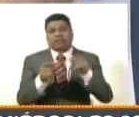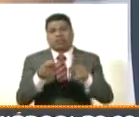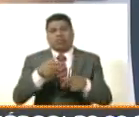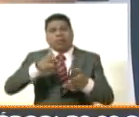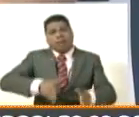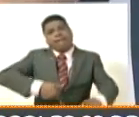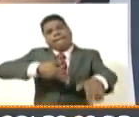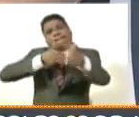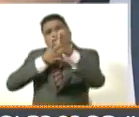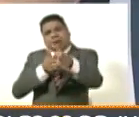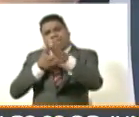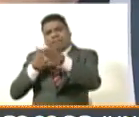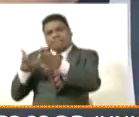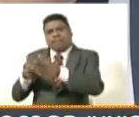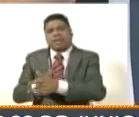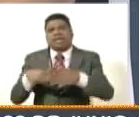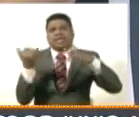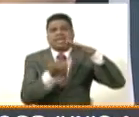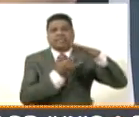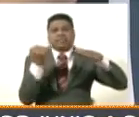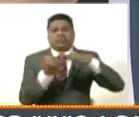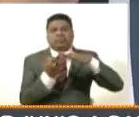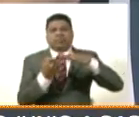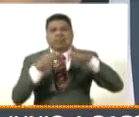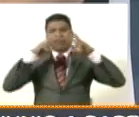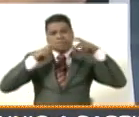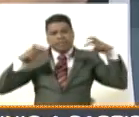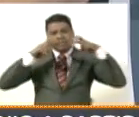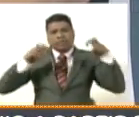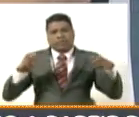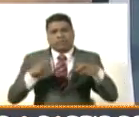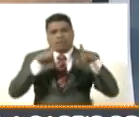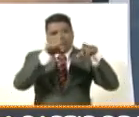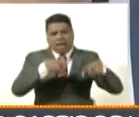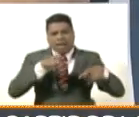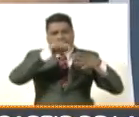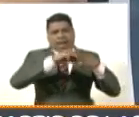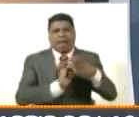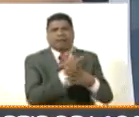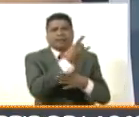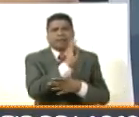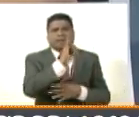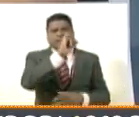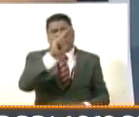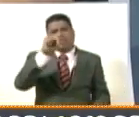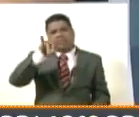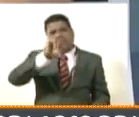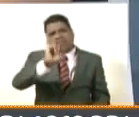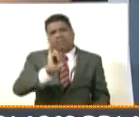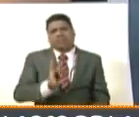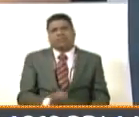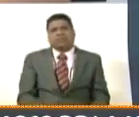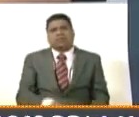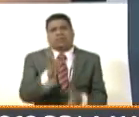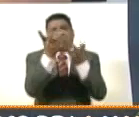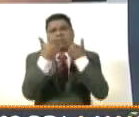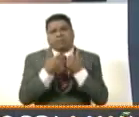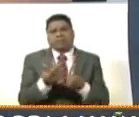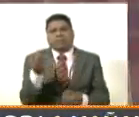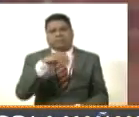los laboratorios del Instituto de Investigaciones Agrícolas, el INIA. Asdrúbal, cuéntanos más.